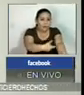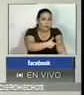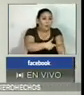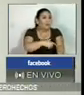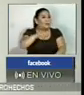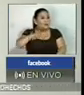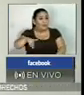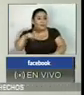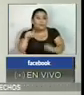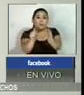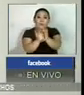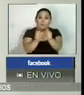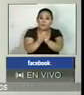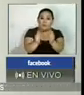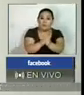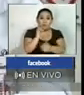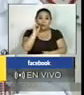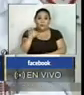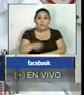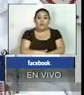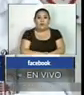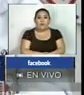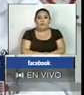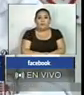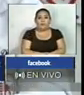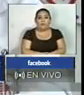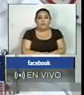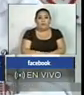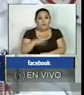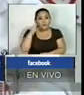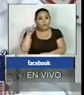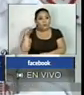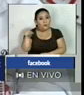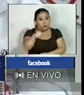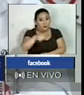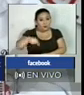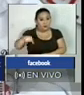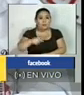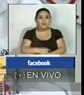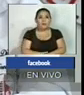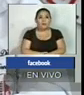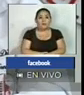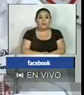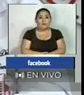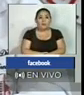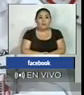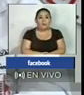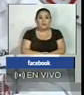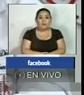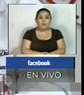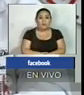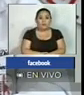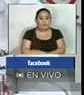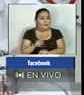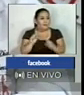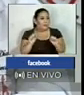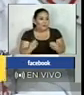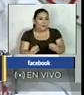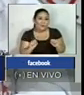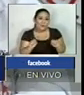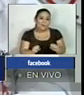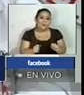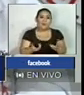ser significativas, aseguran. No puede usted agarrarlo,